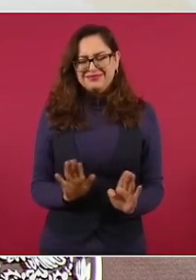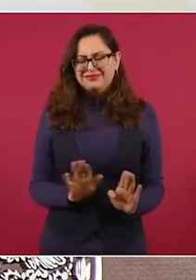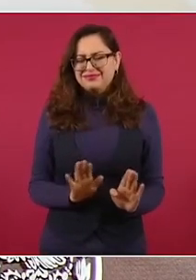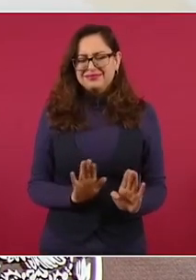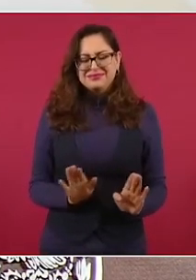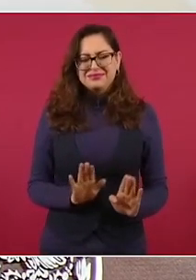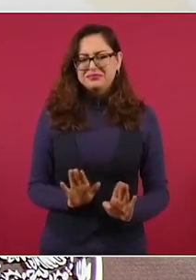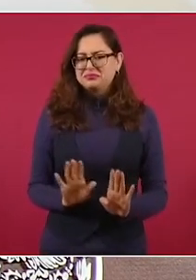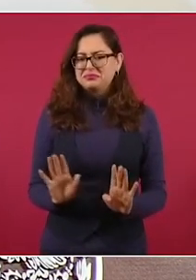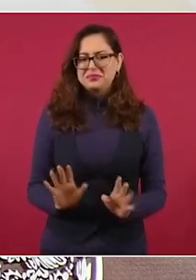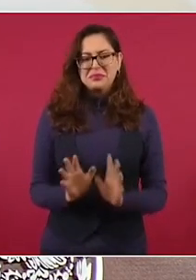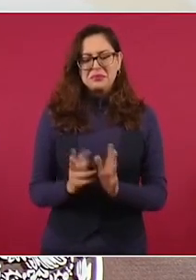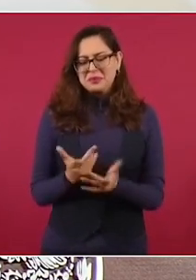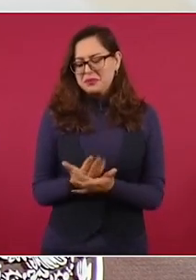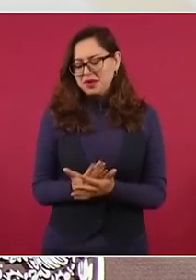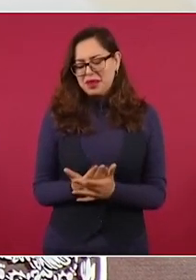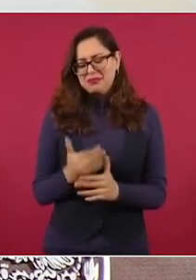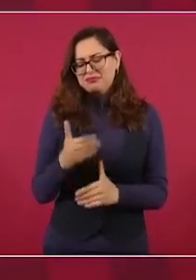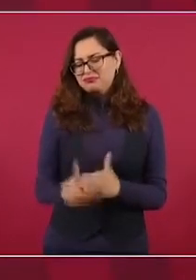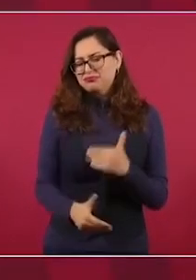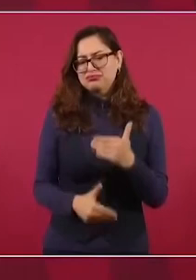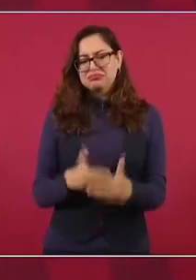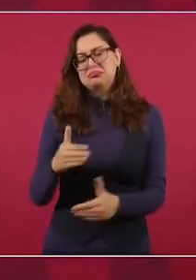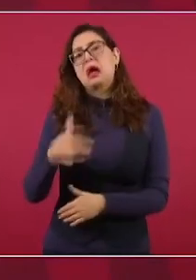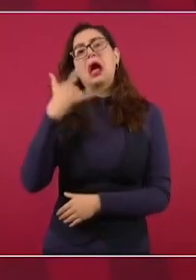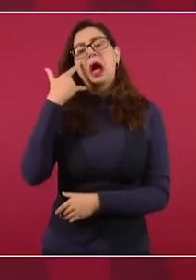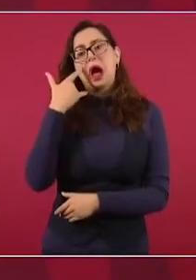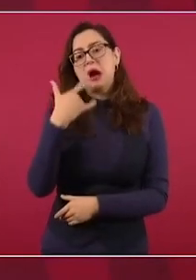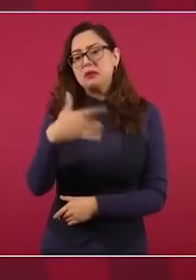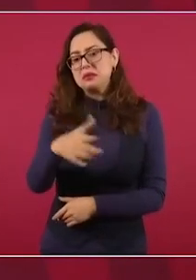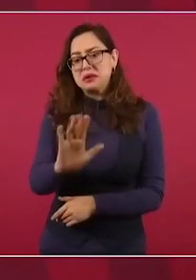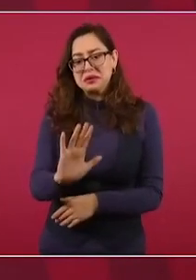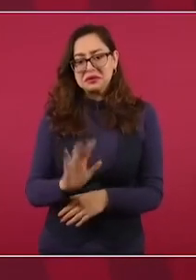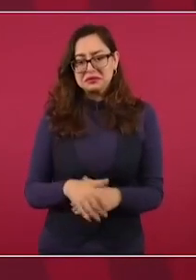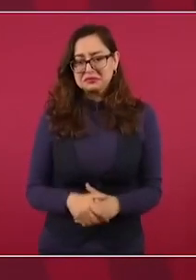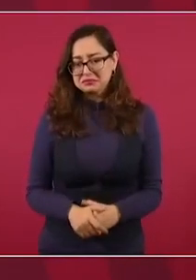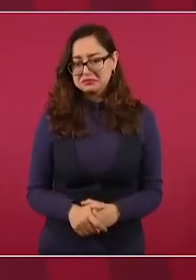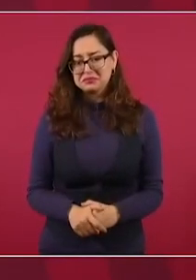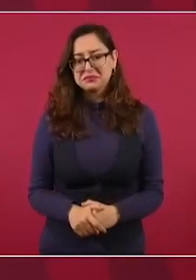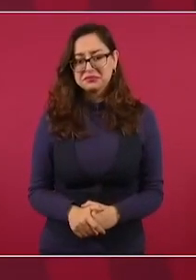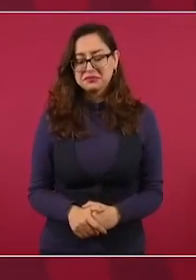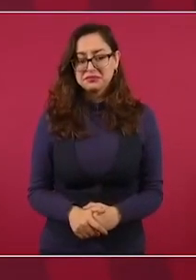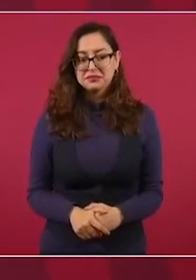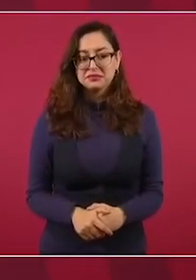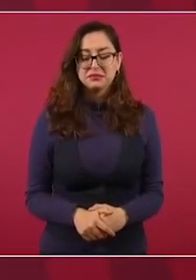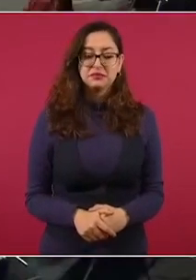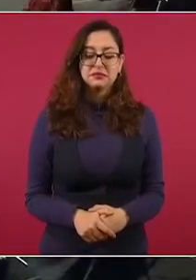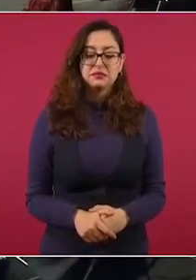a esperar a que se lleve a cabo el juicio. Si acaso